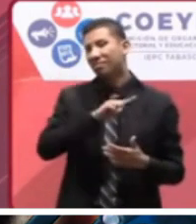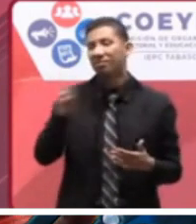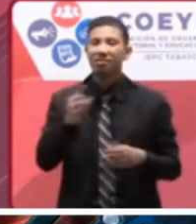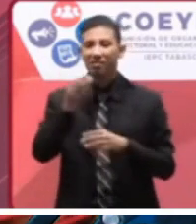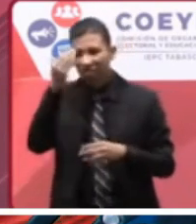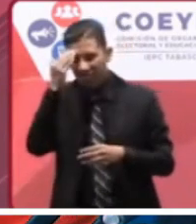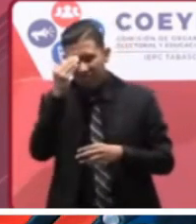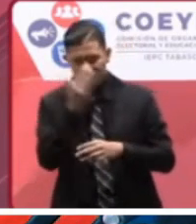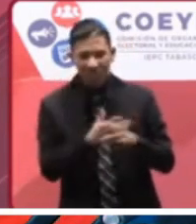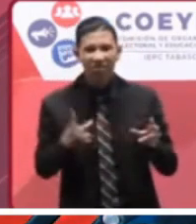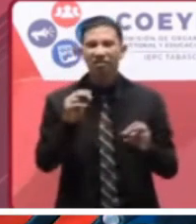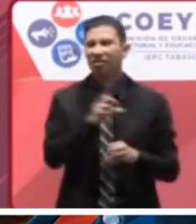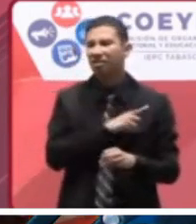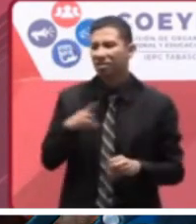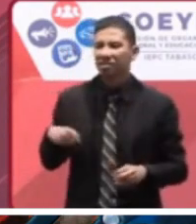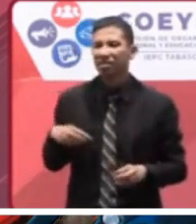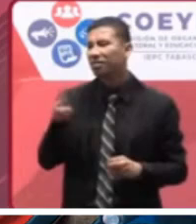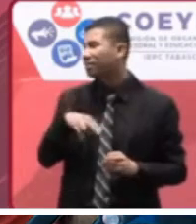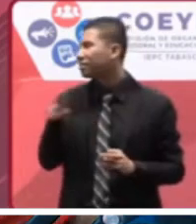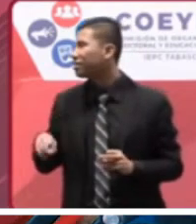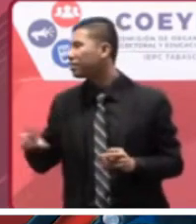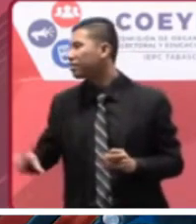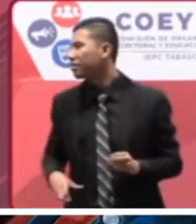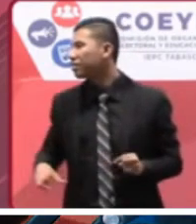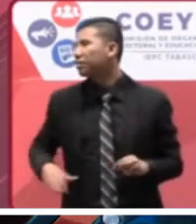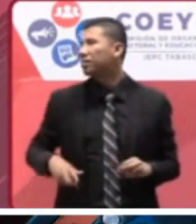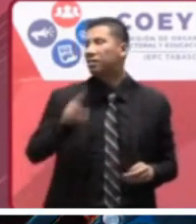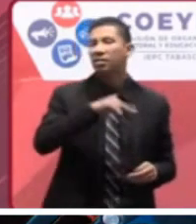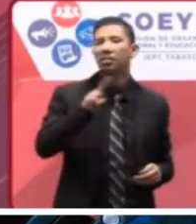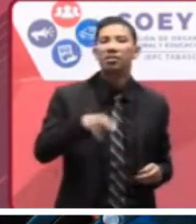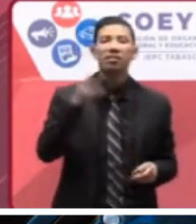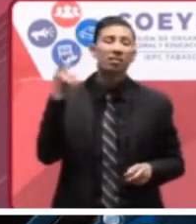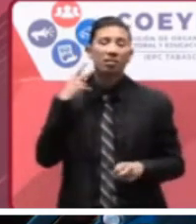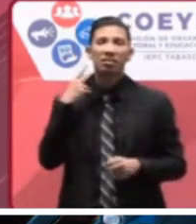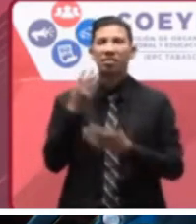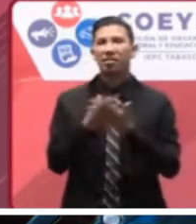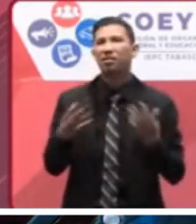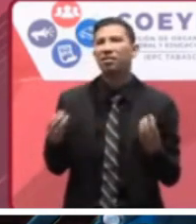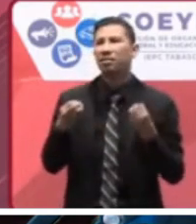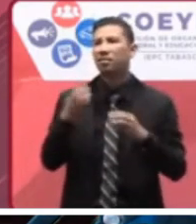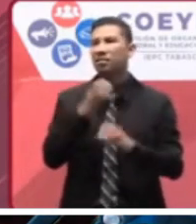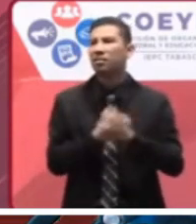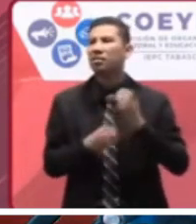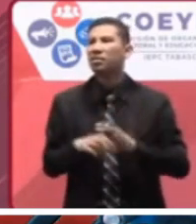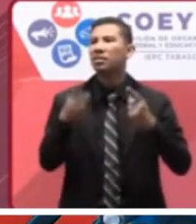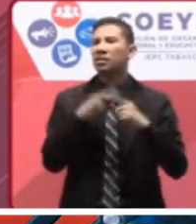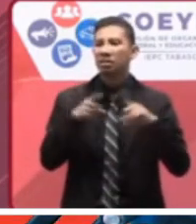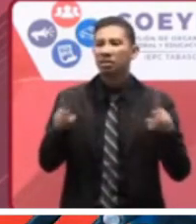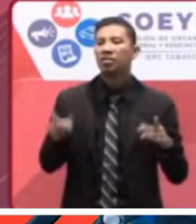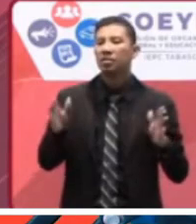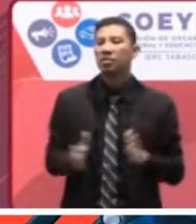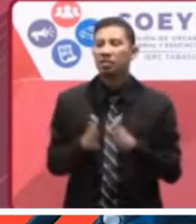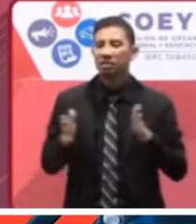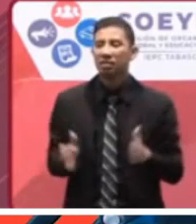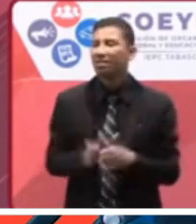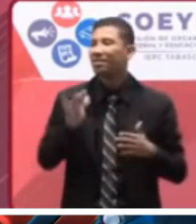autónomo y no se deben a ningún gobierno ni se debe a ningún partido, que son cosas distintas. Dicho eso, ¿sabemos colaborar? ¡Claro que